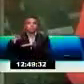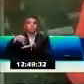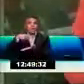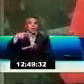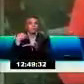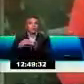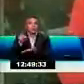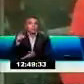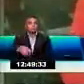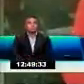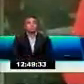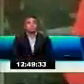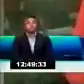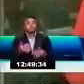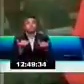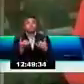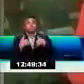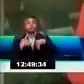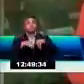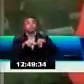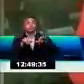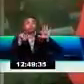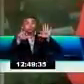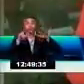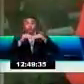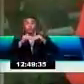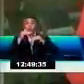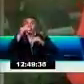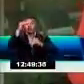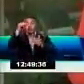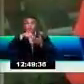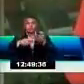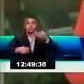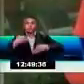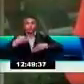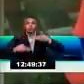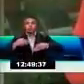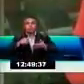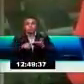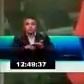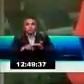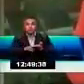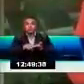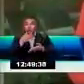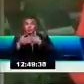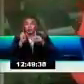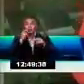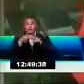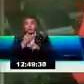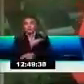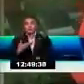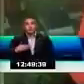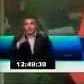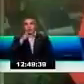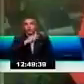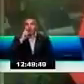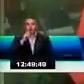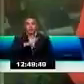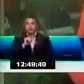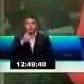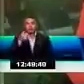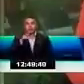2016 en estos momentos continúa en el octavo piso esta audiencia de juicio en el que se procesa al ex presidente rafael correa y a